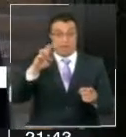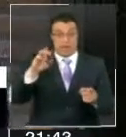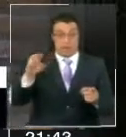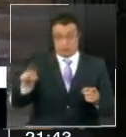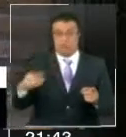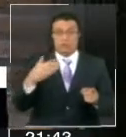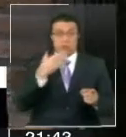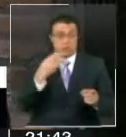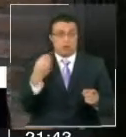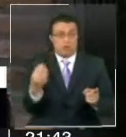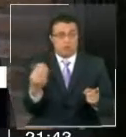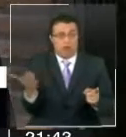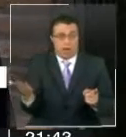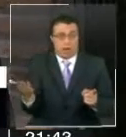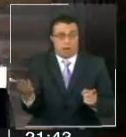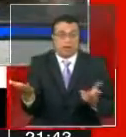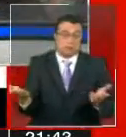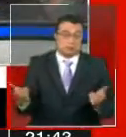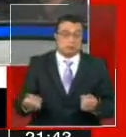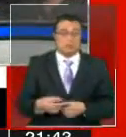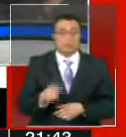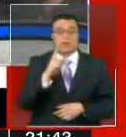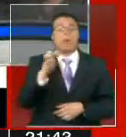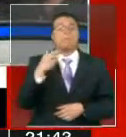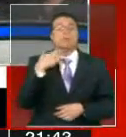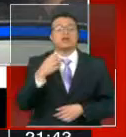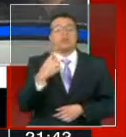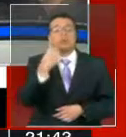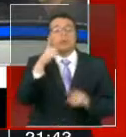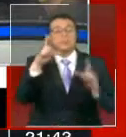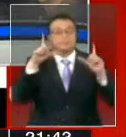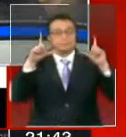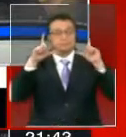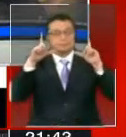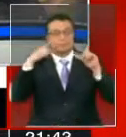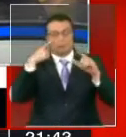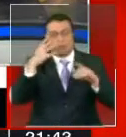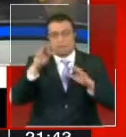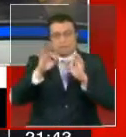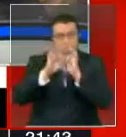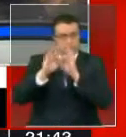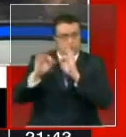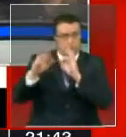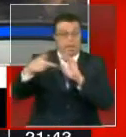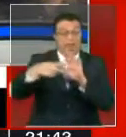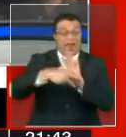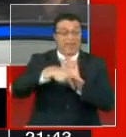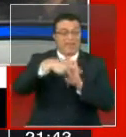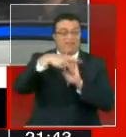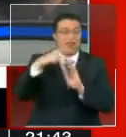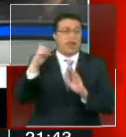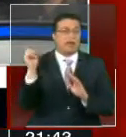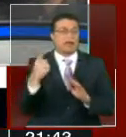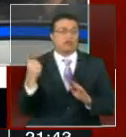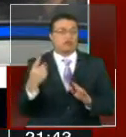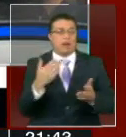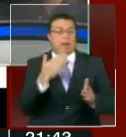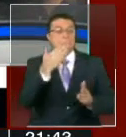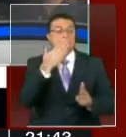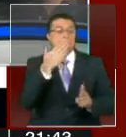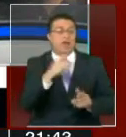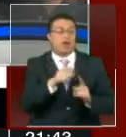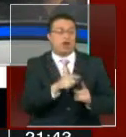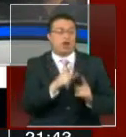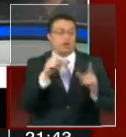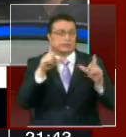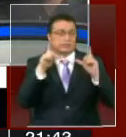buena candidata, por supuesto. Pero, ¿por qué una figura de una cierta proyección más a nivel nacional no sería mejor